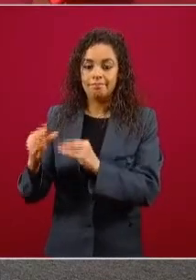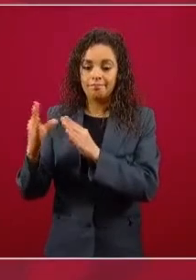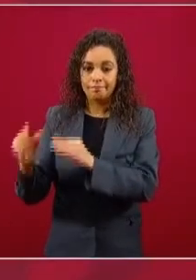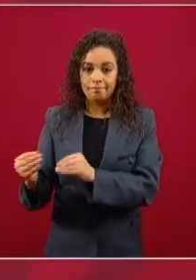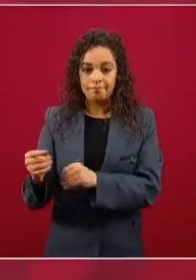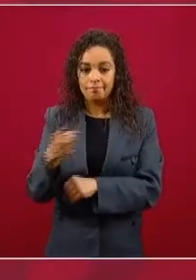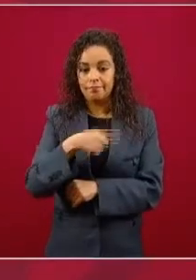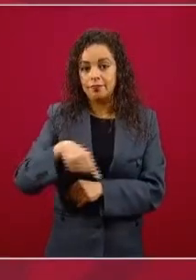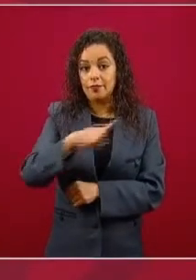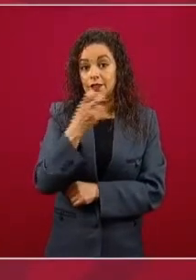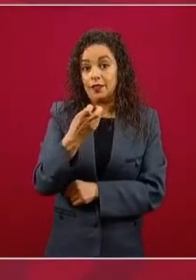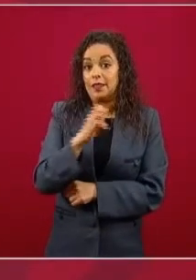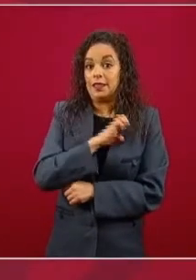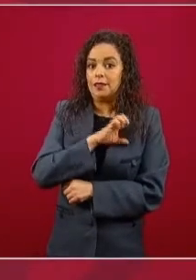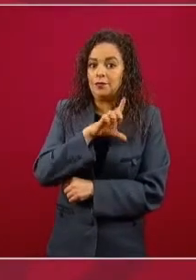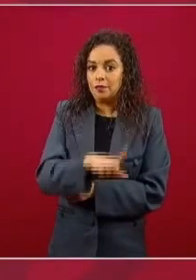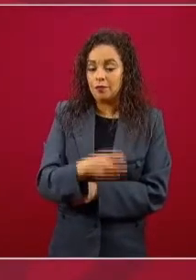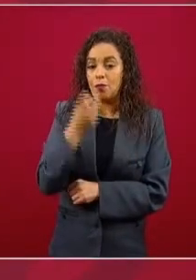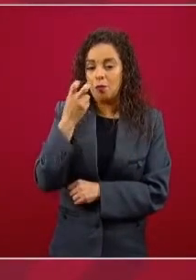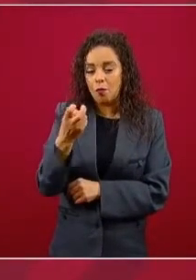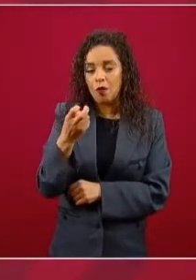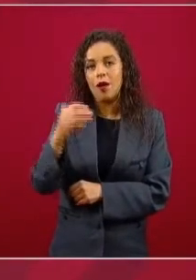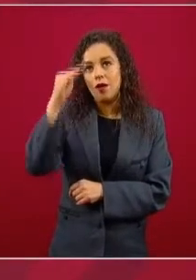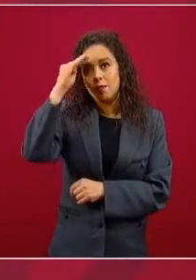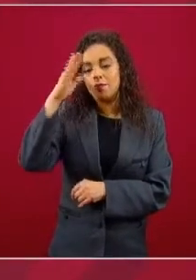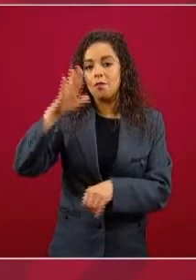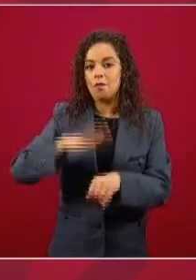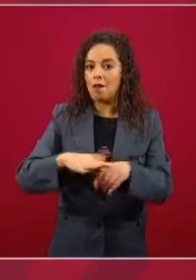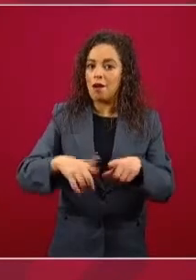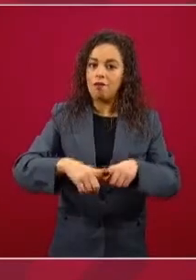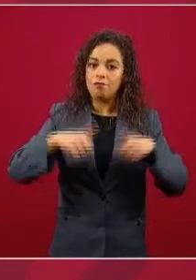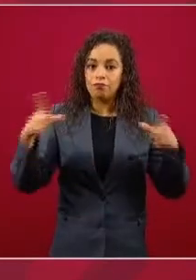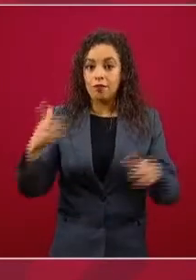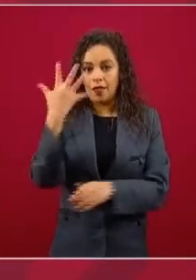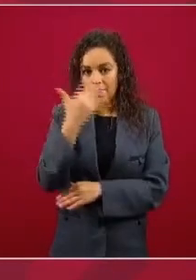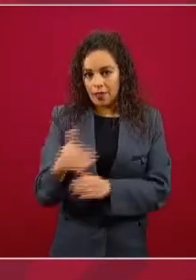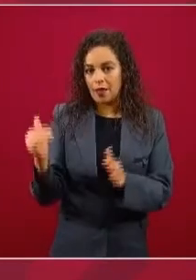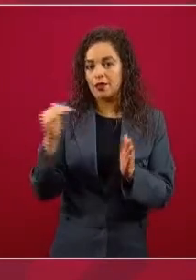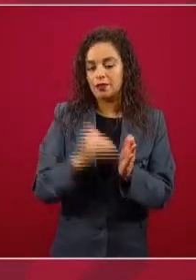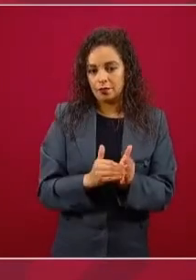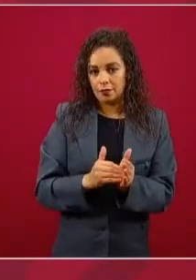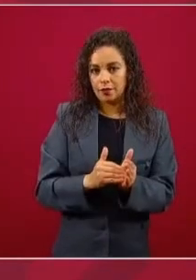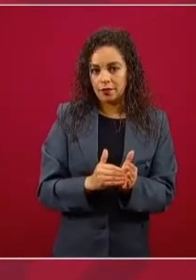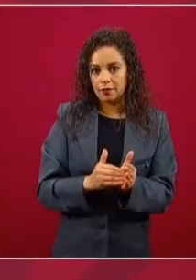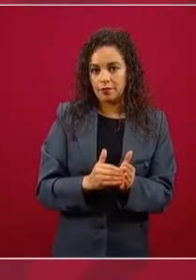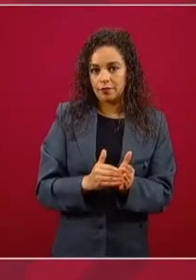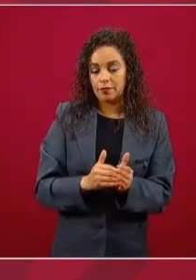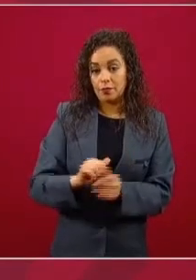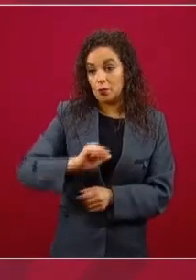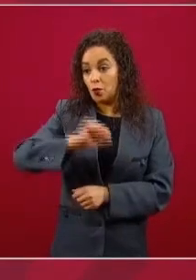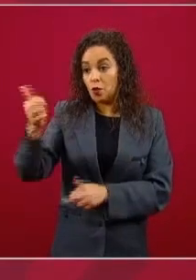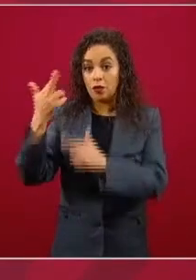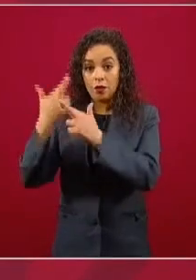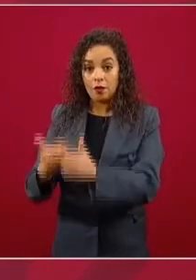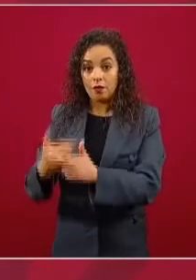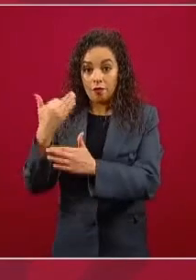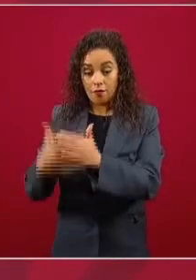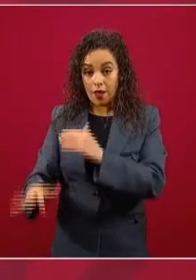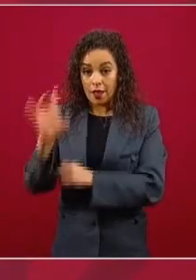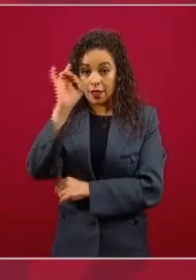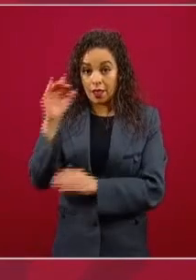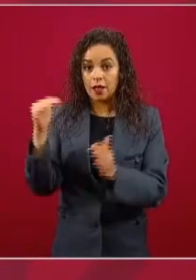aumentarlas a 10,000 y 30,000 al extranjero